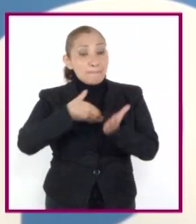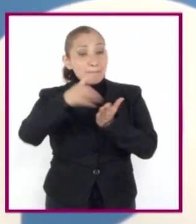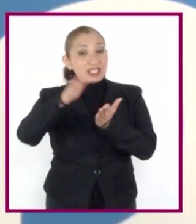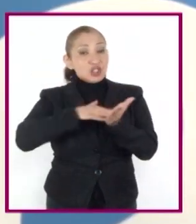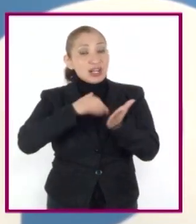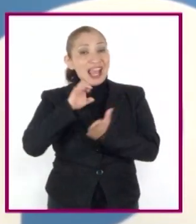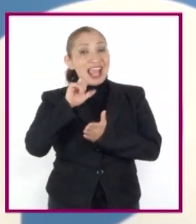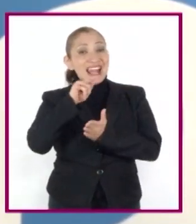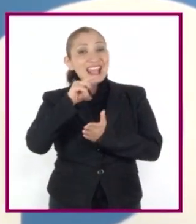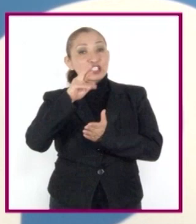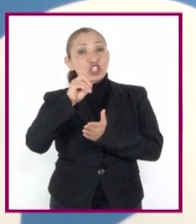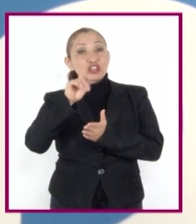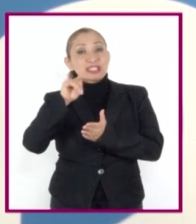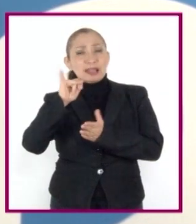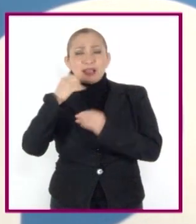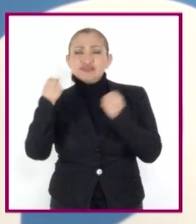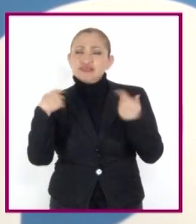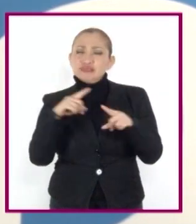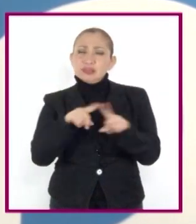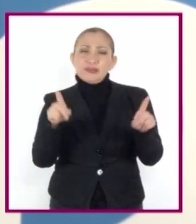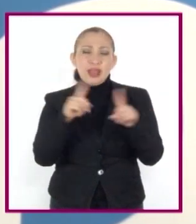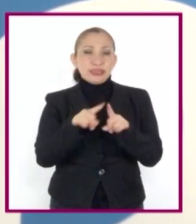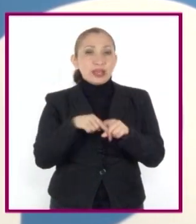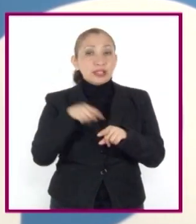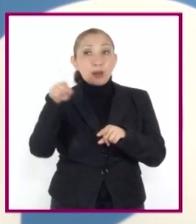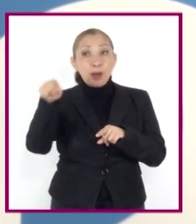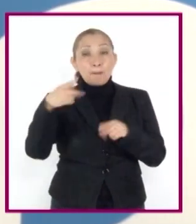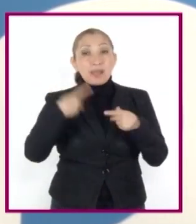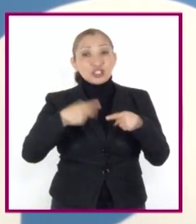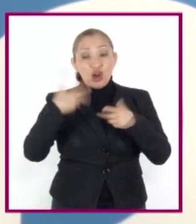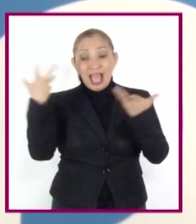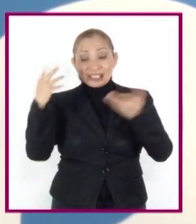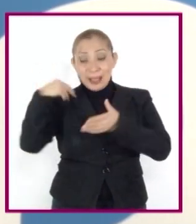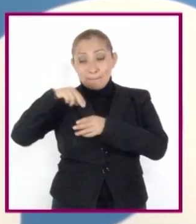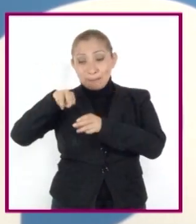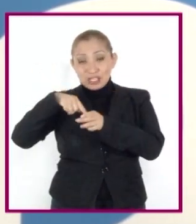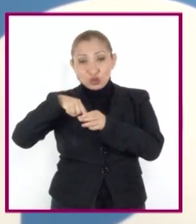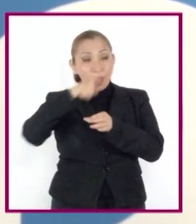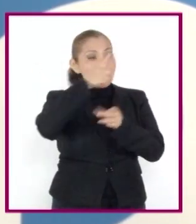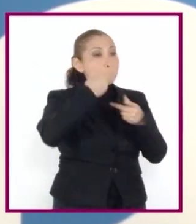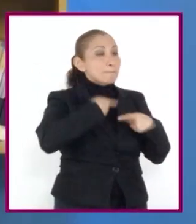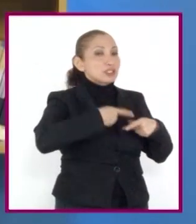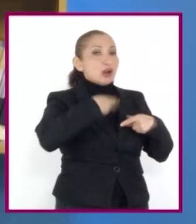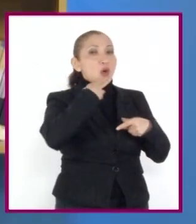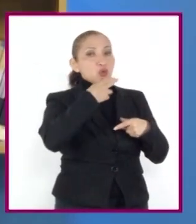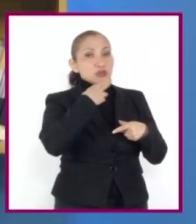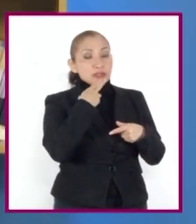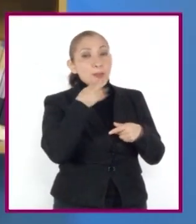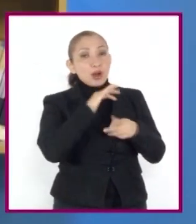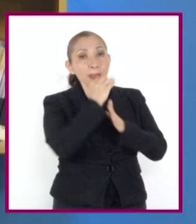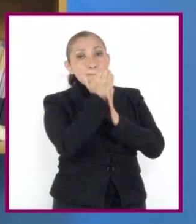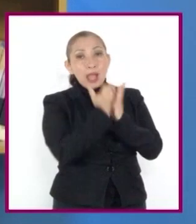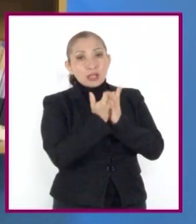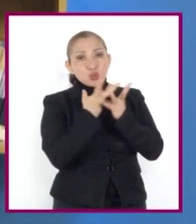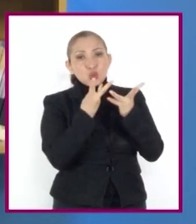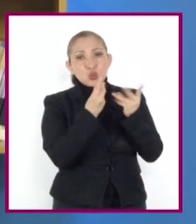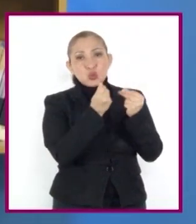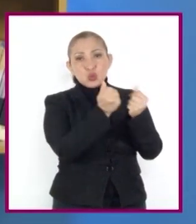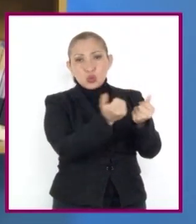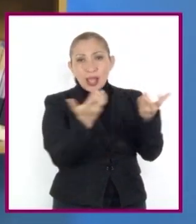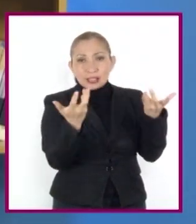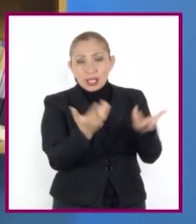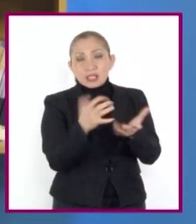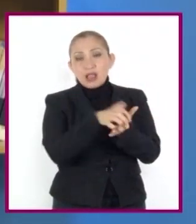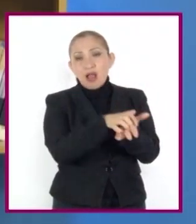pintura electrostática son muchas, tanto para el fabricante como para el usuario final, ya que reduce costos de producción